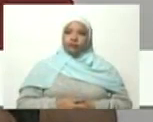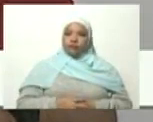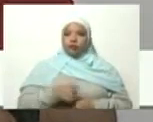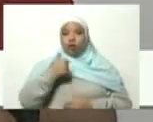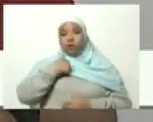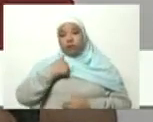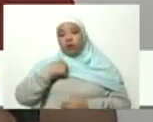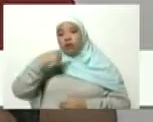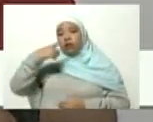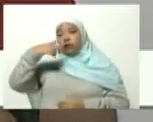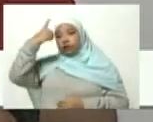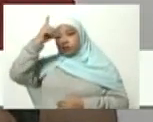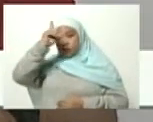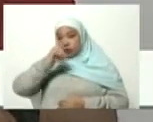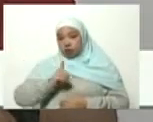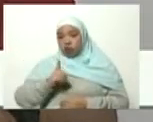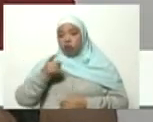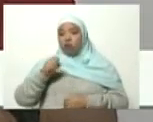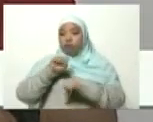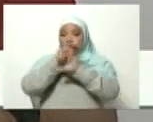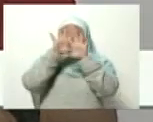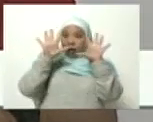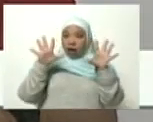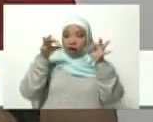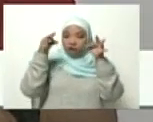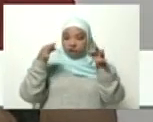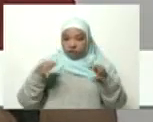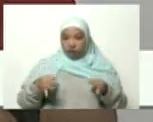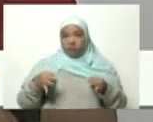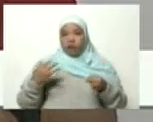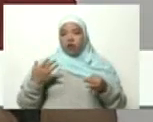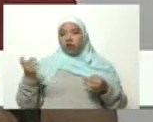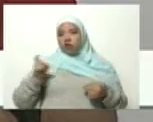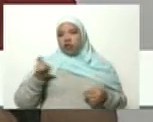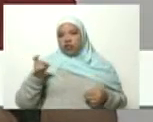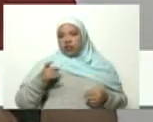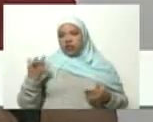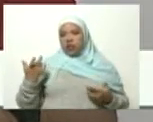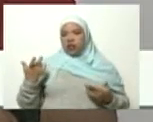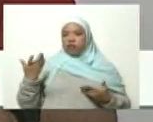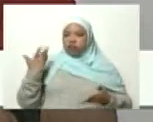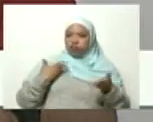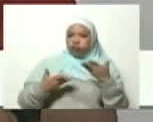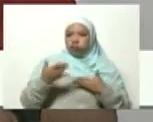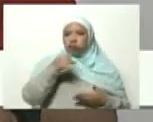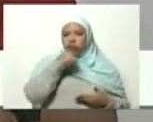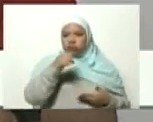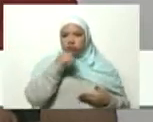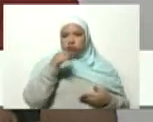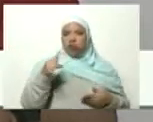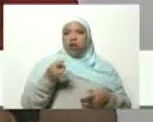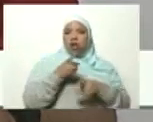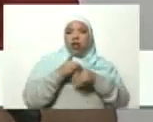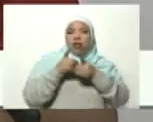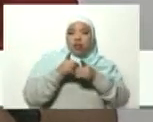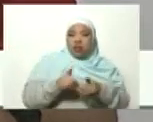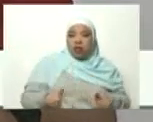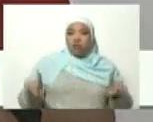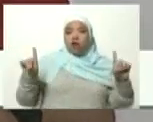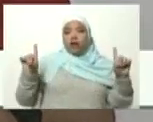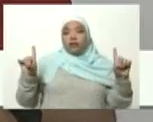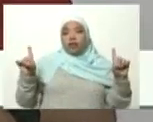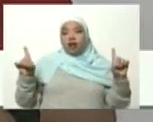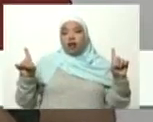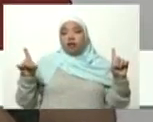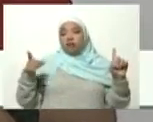en ese sentido. Si la oposición en verdad entendiera el carácter democrático, lo primero que tienen que hacer es ganar una elección, pero